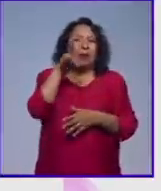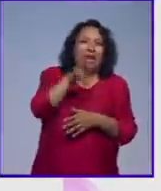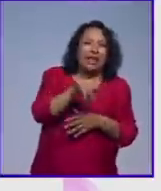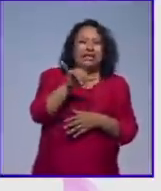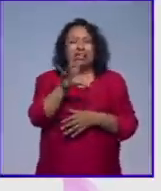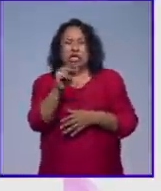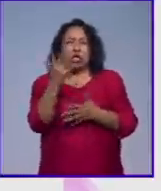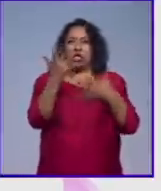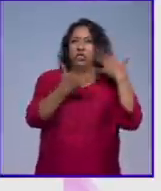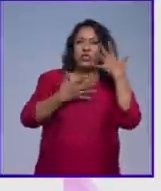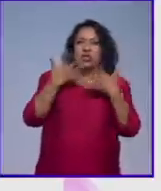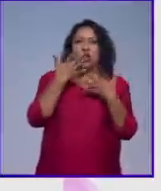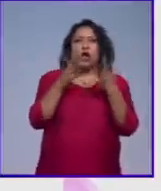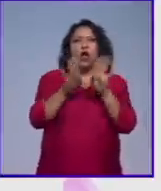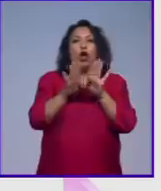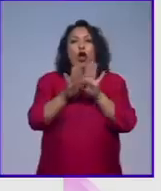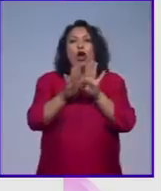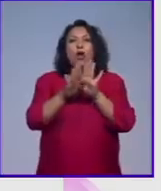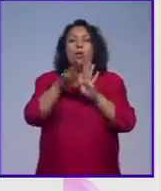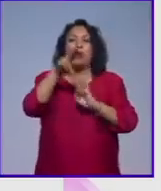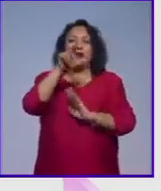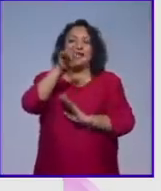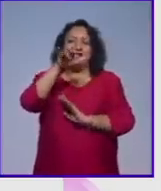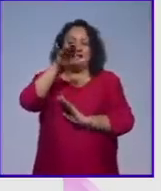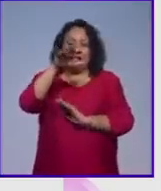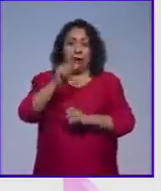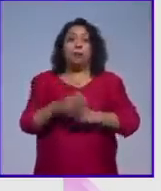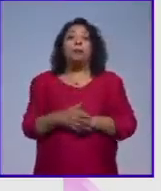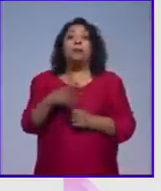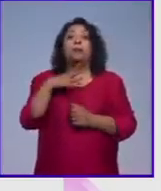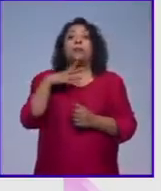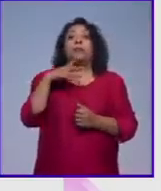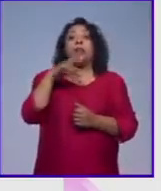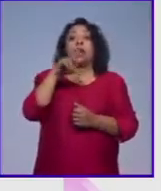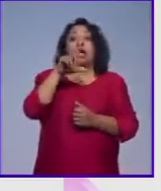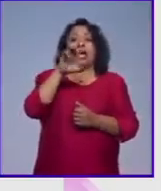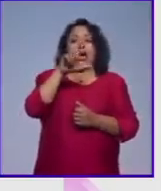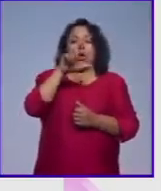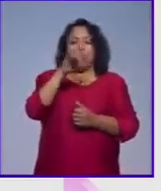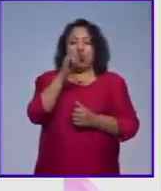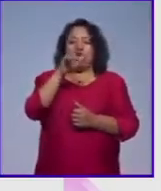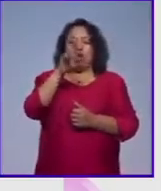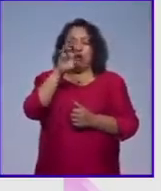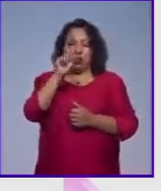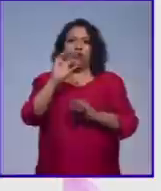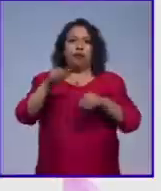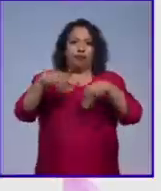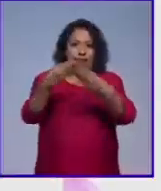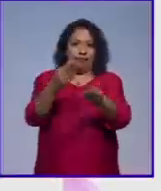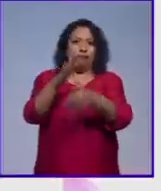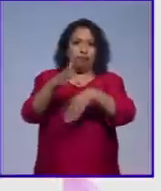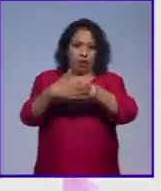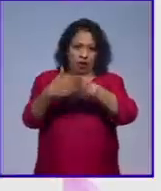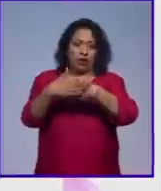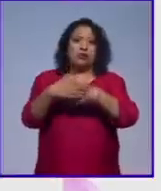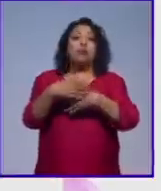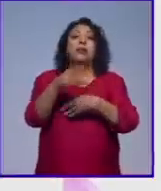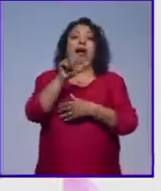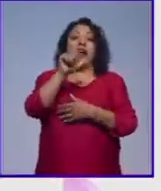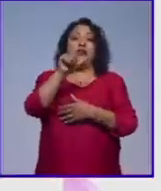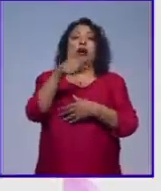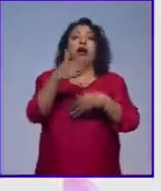atmósfera medio onírica. Eloy Urroz entregó ya su próxima novela Alfaguara, que saldrá a la luz en